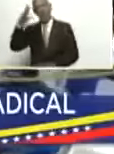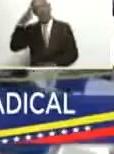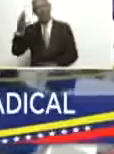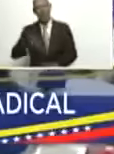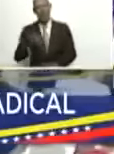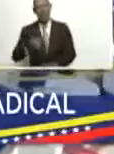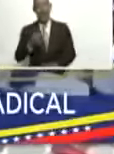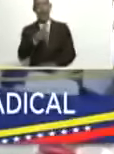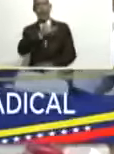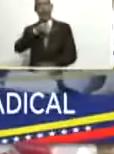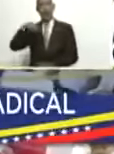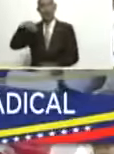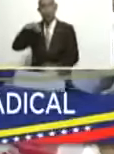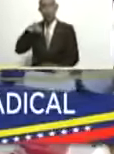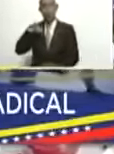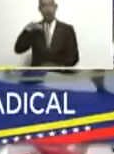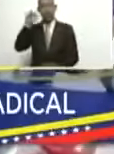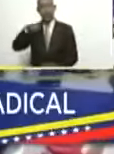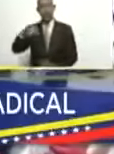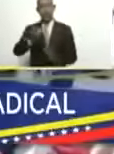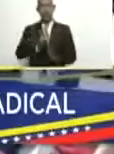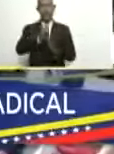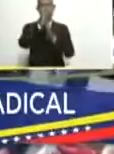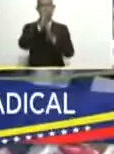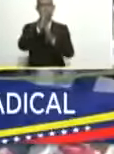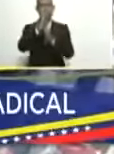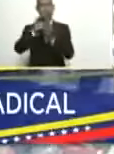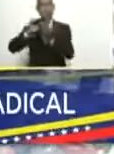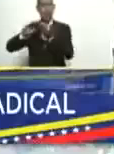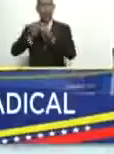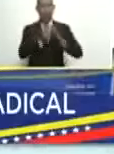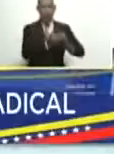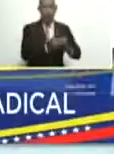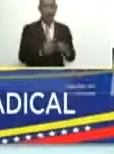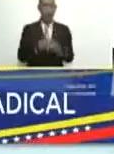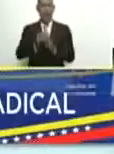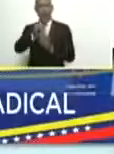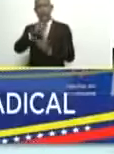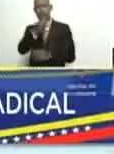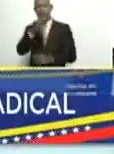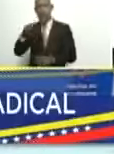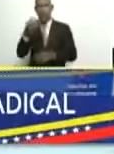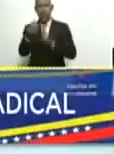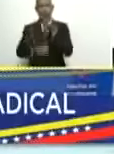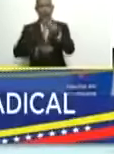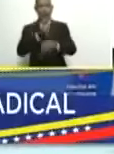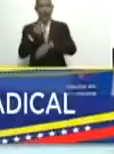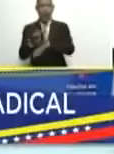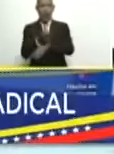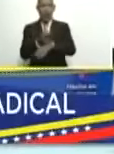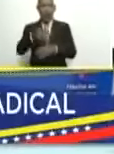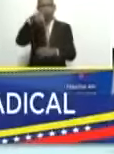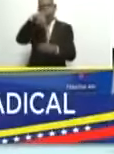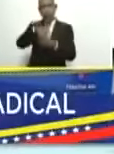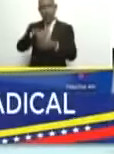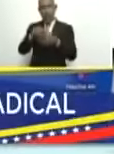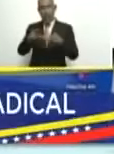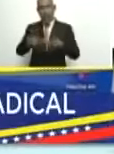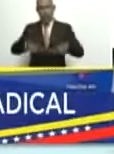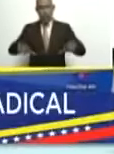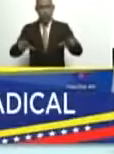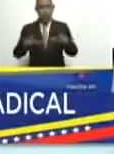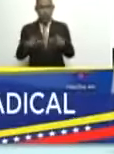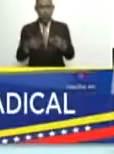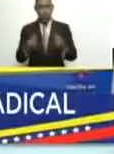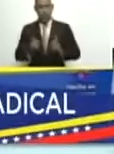en liderazgo situacional, en liderazgo colectivo. ¿Y para qué? Para hacer gobierno en el territorio. Porque desde el territorio es